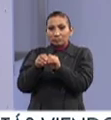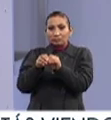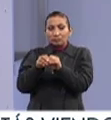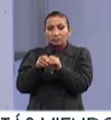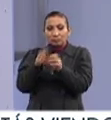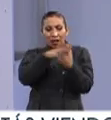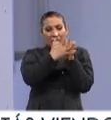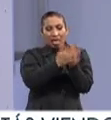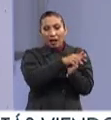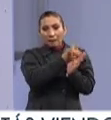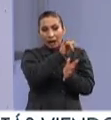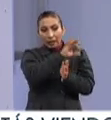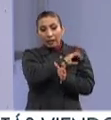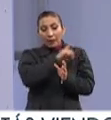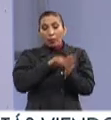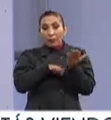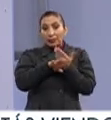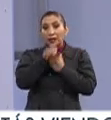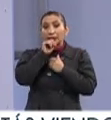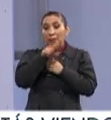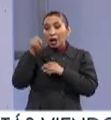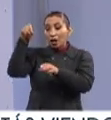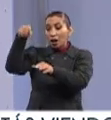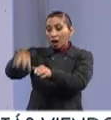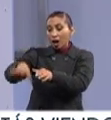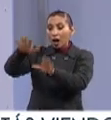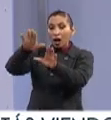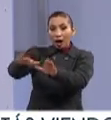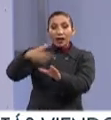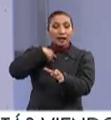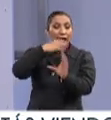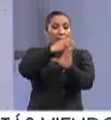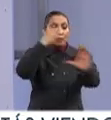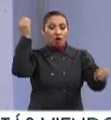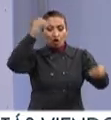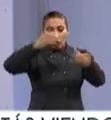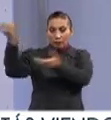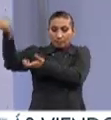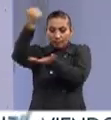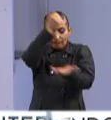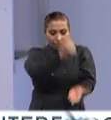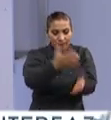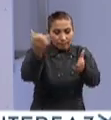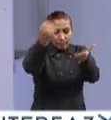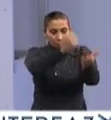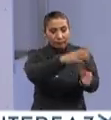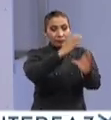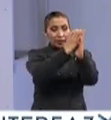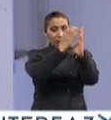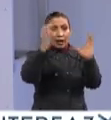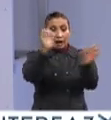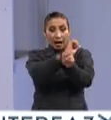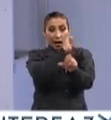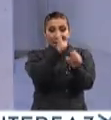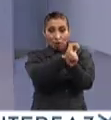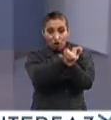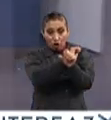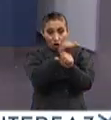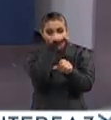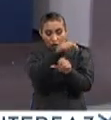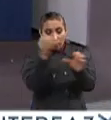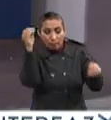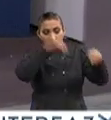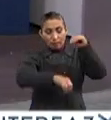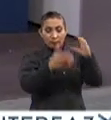la mezcla de las pilas, debemos de evitarlo en el colector y debemos de evitarlo en la camioneta. La camioneta también está diseñada para que pueda contener